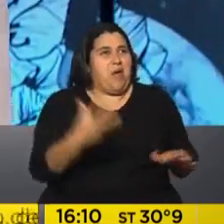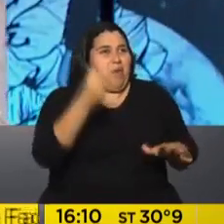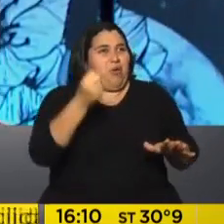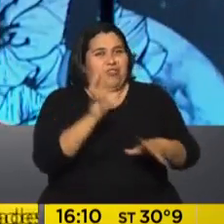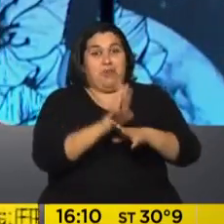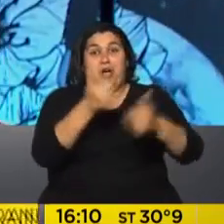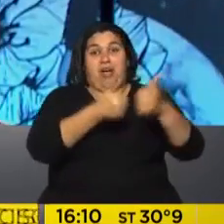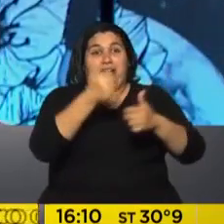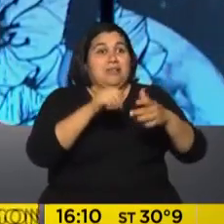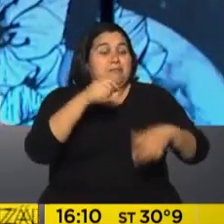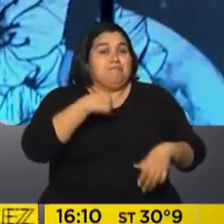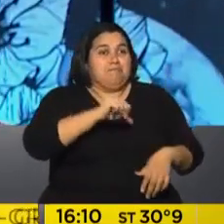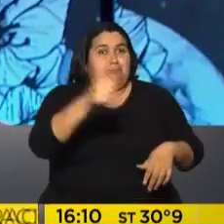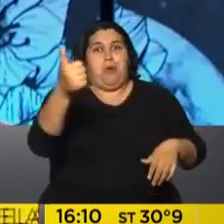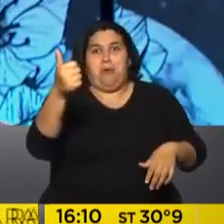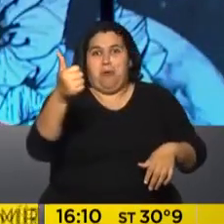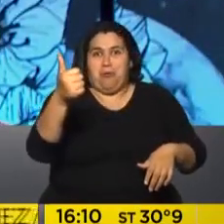un concurso y lo gané,